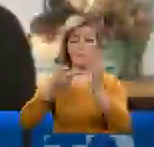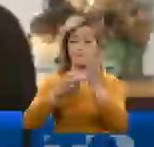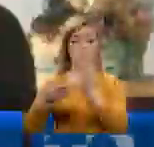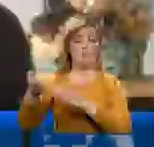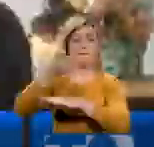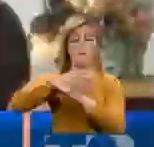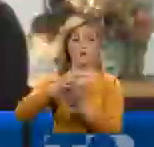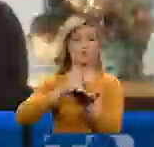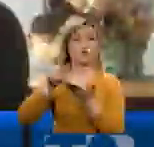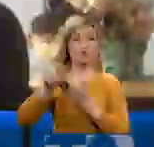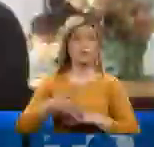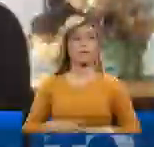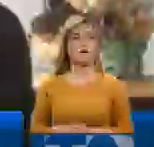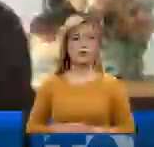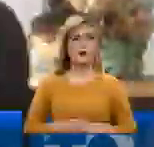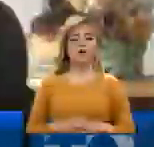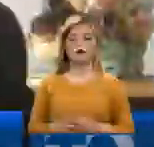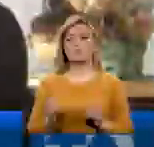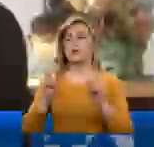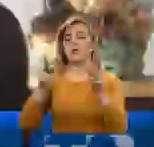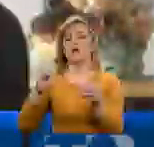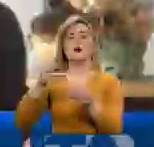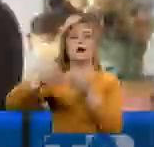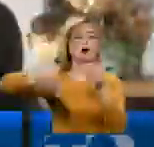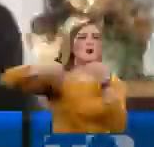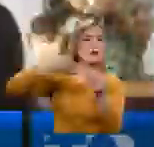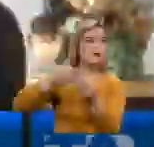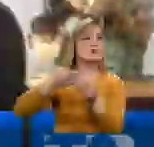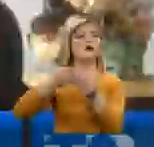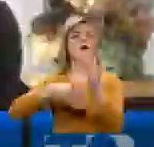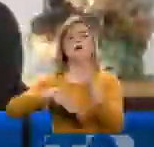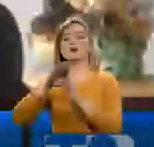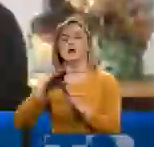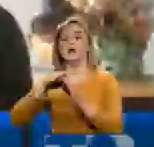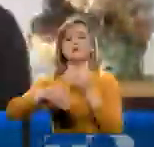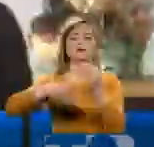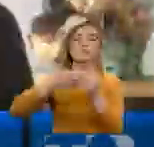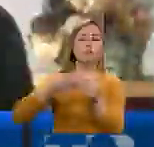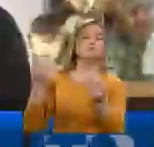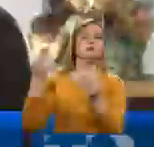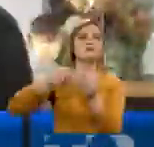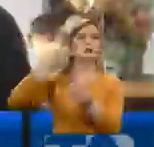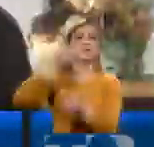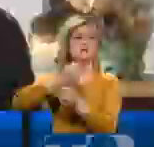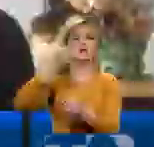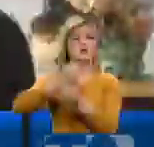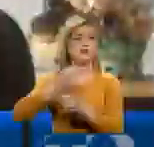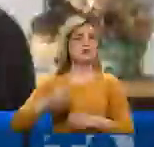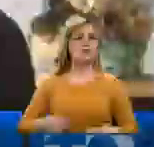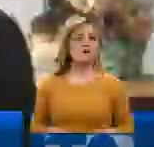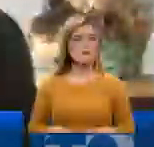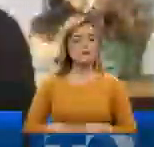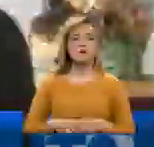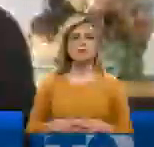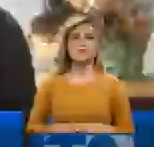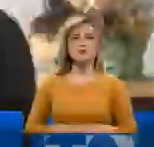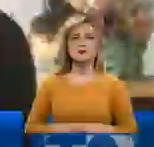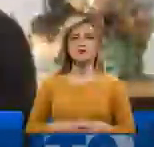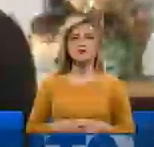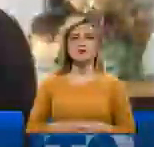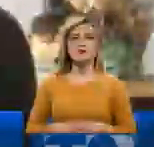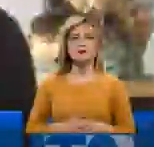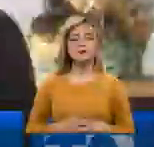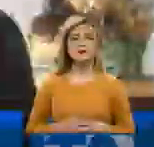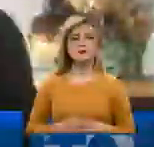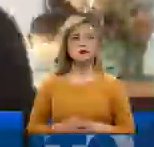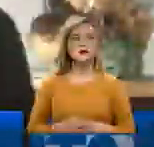que permitan generar más empleo, más inversión, más trabajo, más consumo. Esto de ninguna manera se va a generar si le